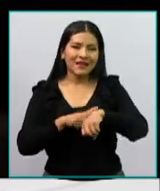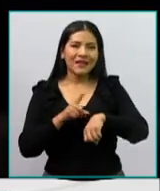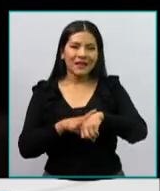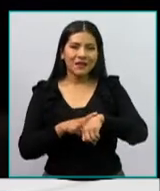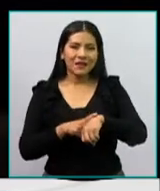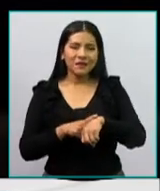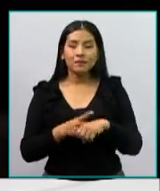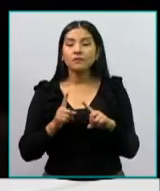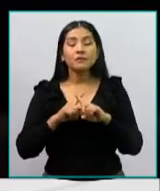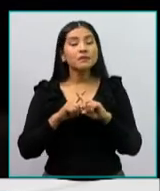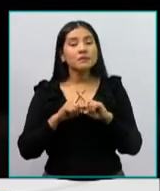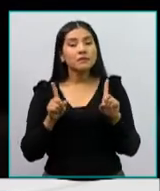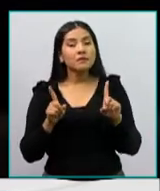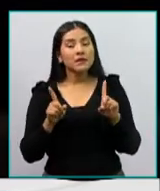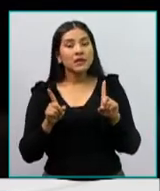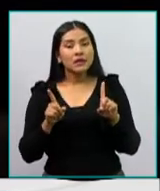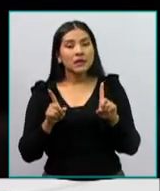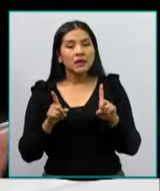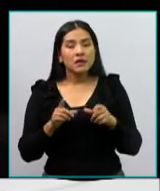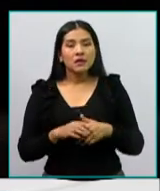Complicado, pero